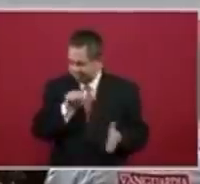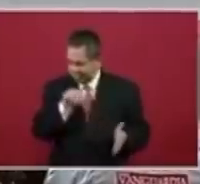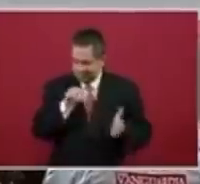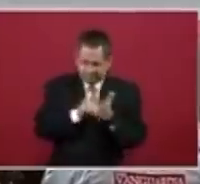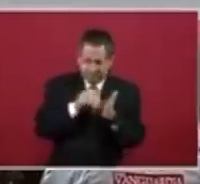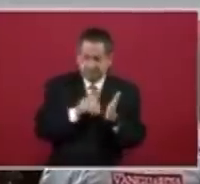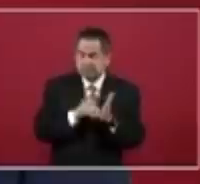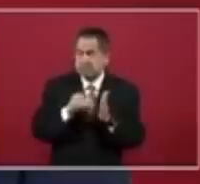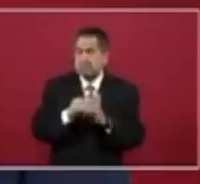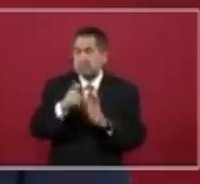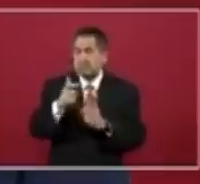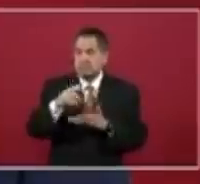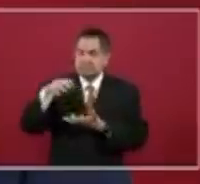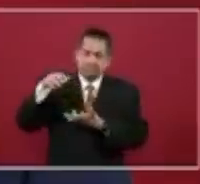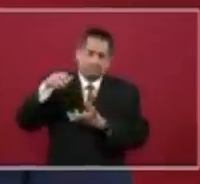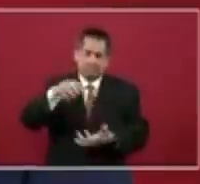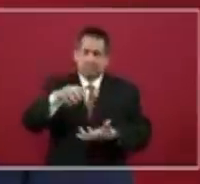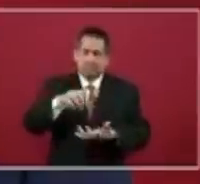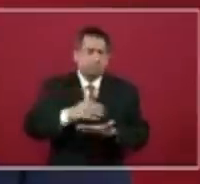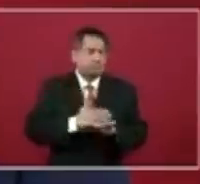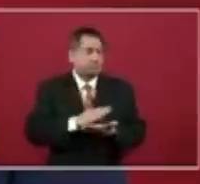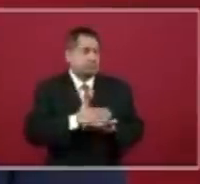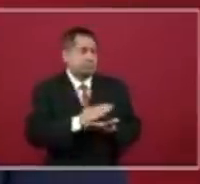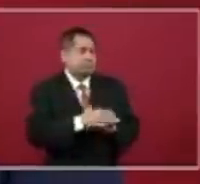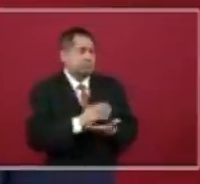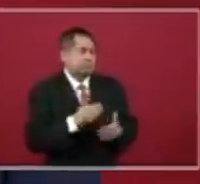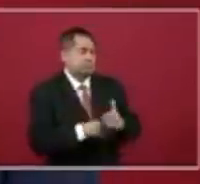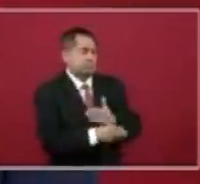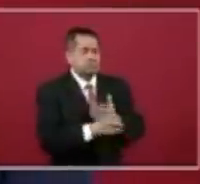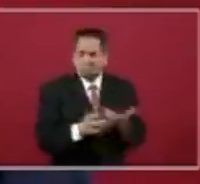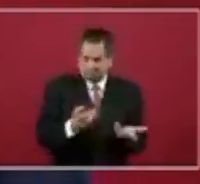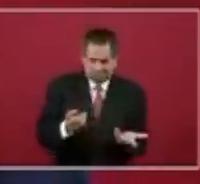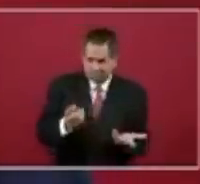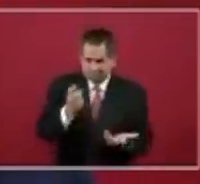16,000,000,000 de pesos la bolsa. Sí, por eso